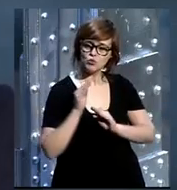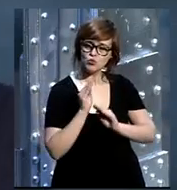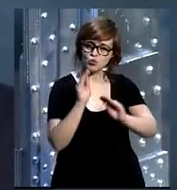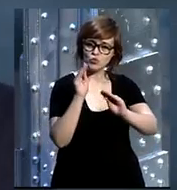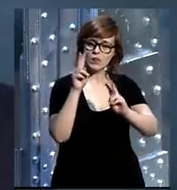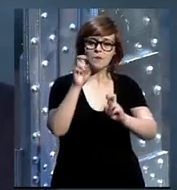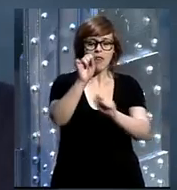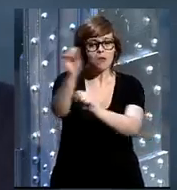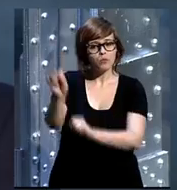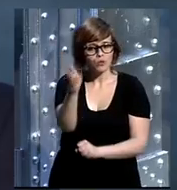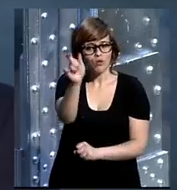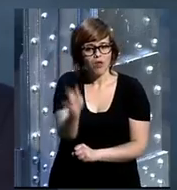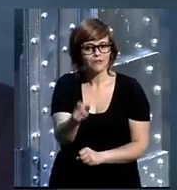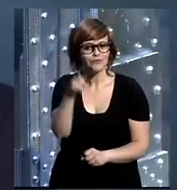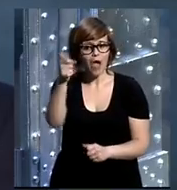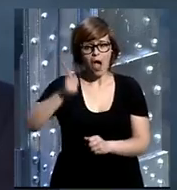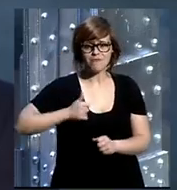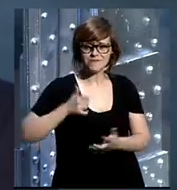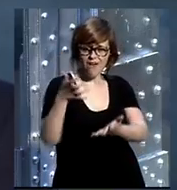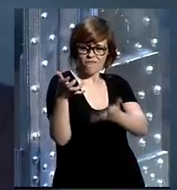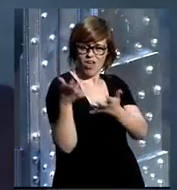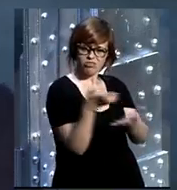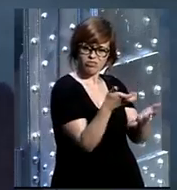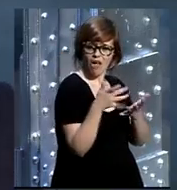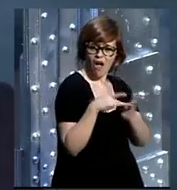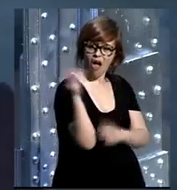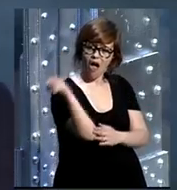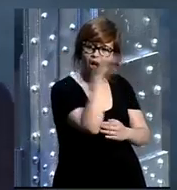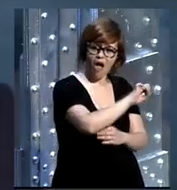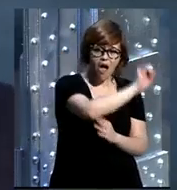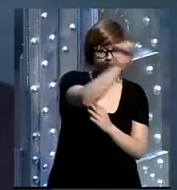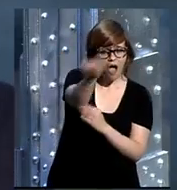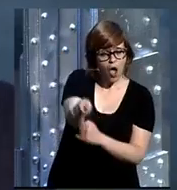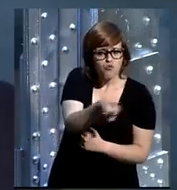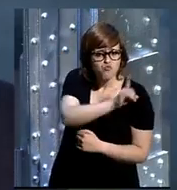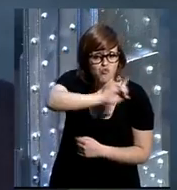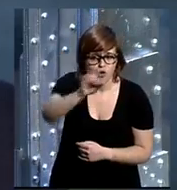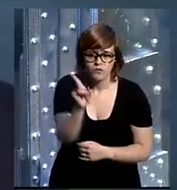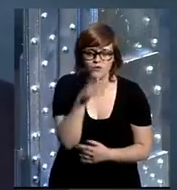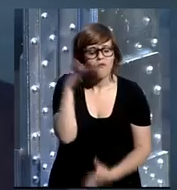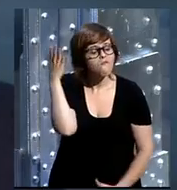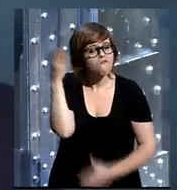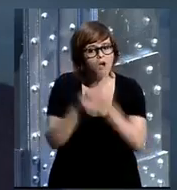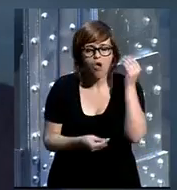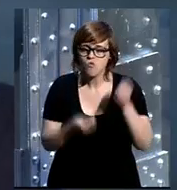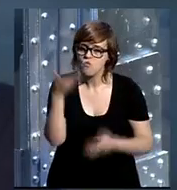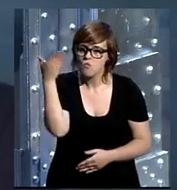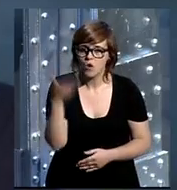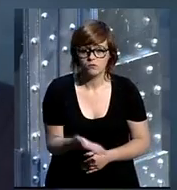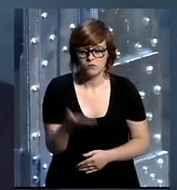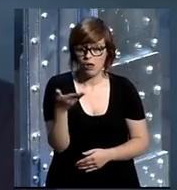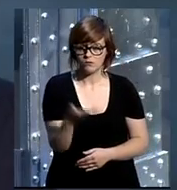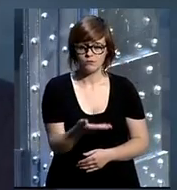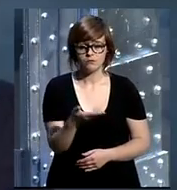presunta ventaja competitiva de una región sobre otra. Creemos que eso es un gravísimo error, que no va a hacer